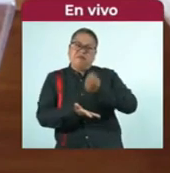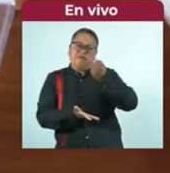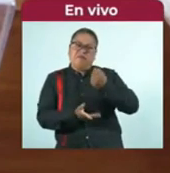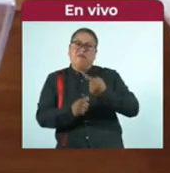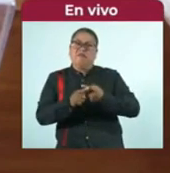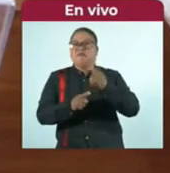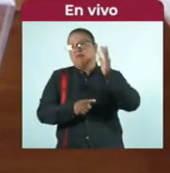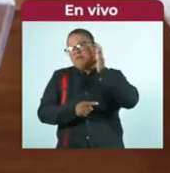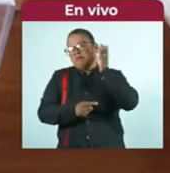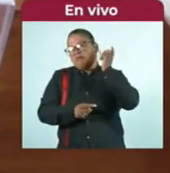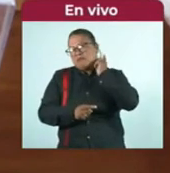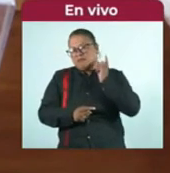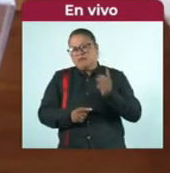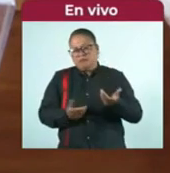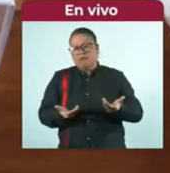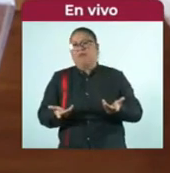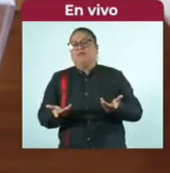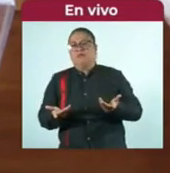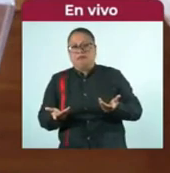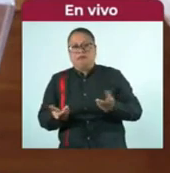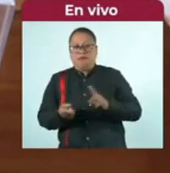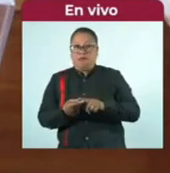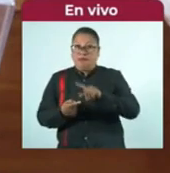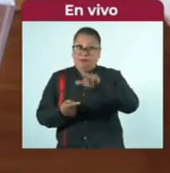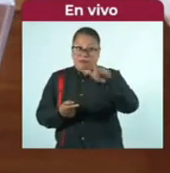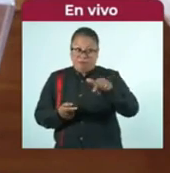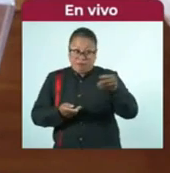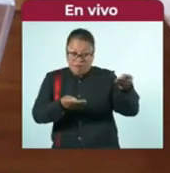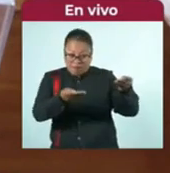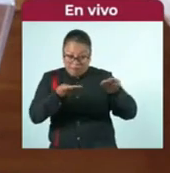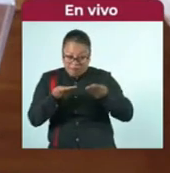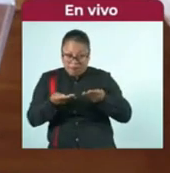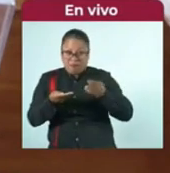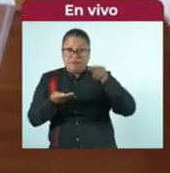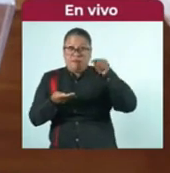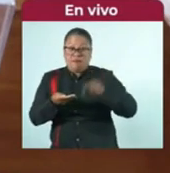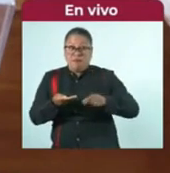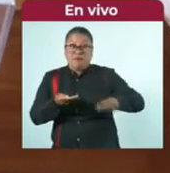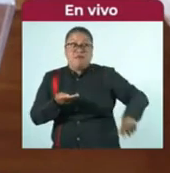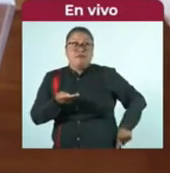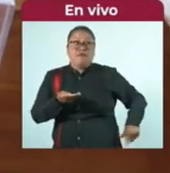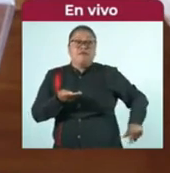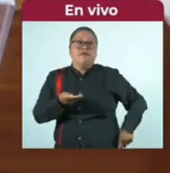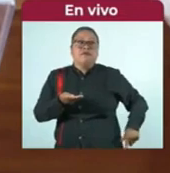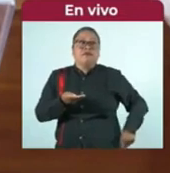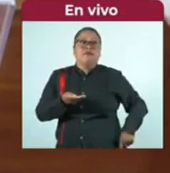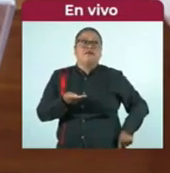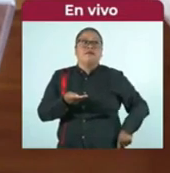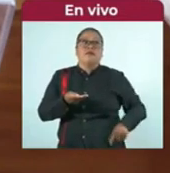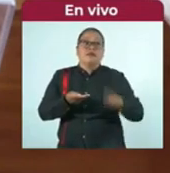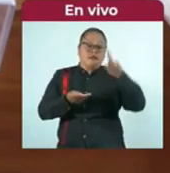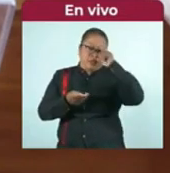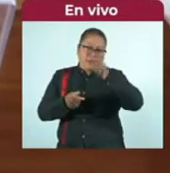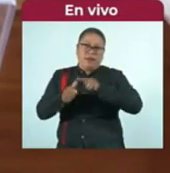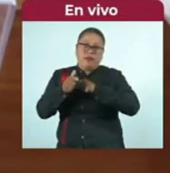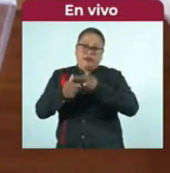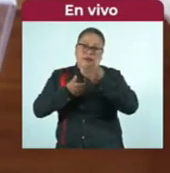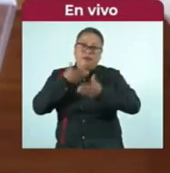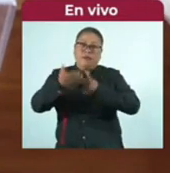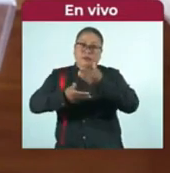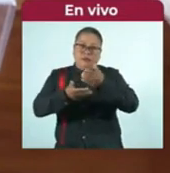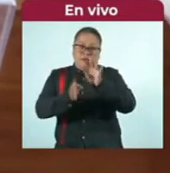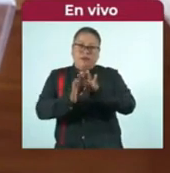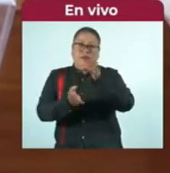del Congreso, y luego de que llegue al Ejecutivo para la continuación del proceso